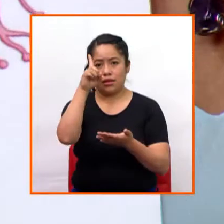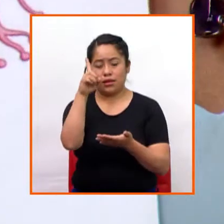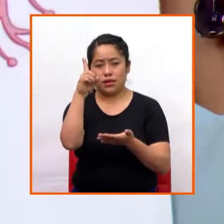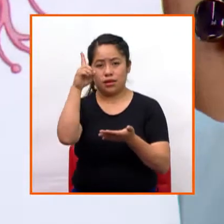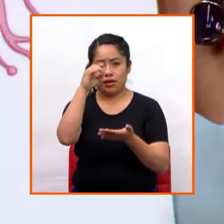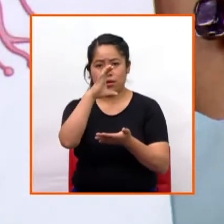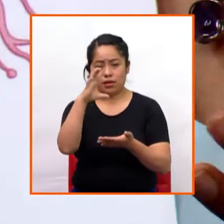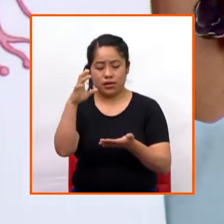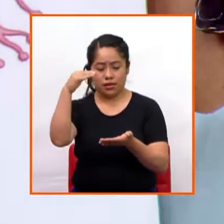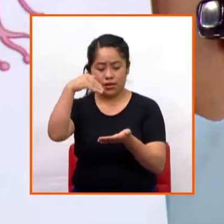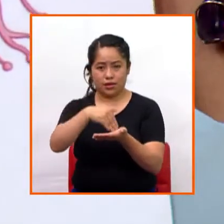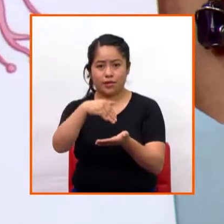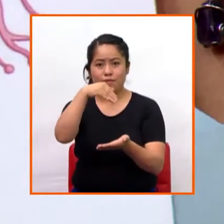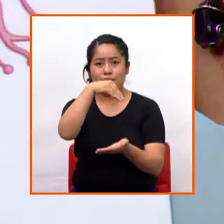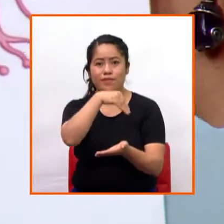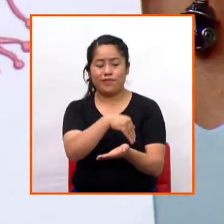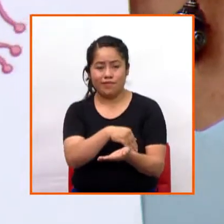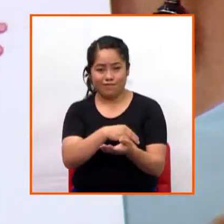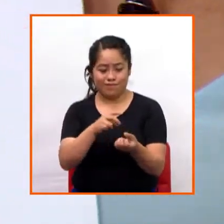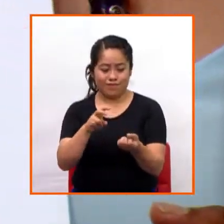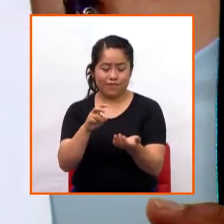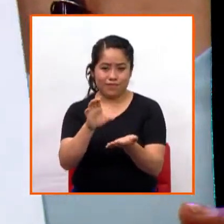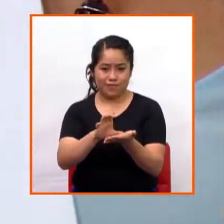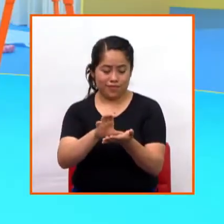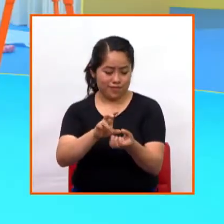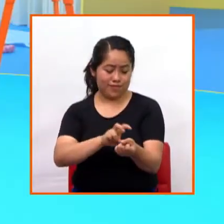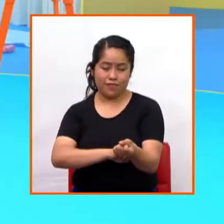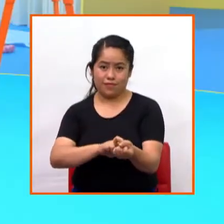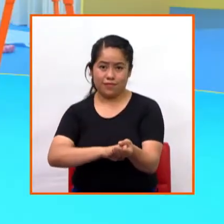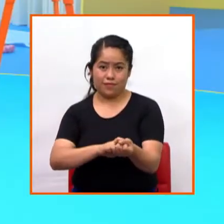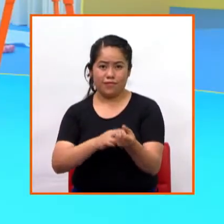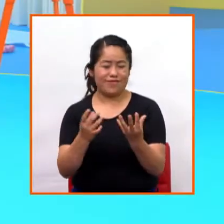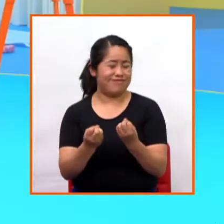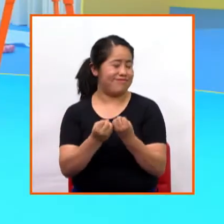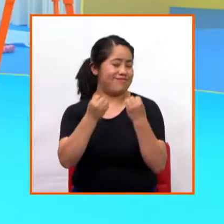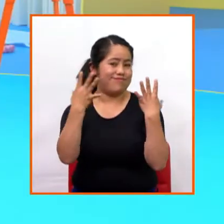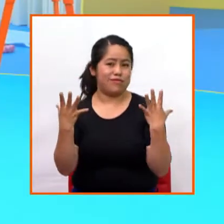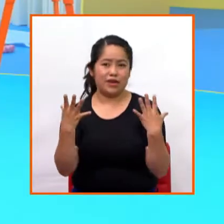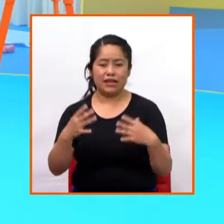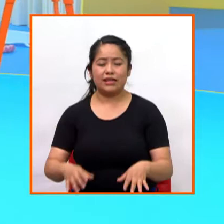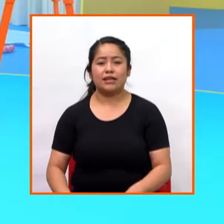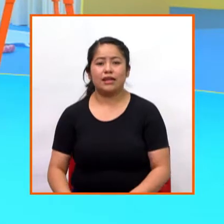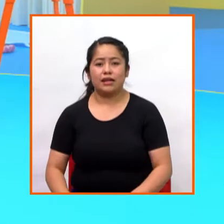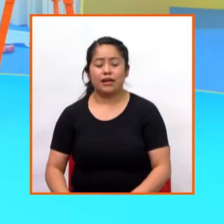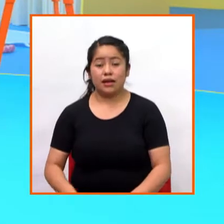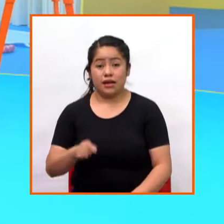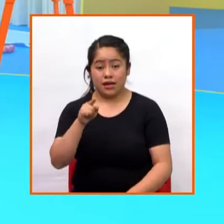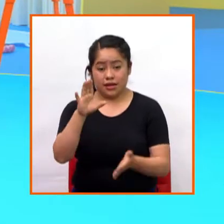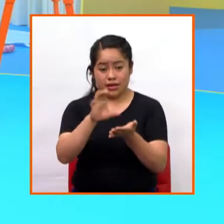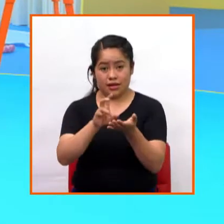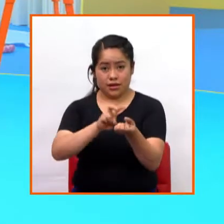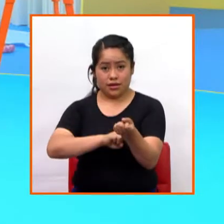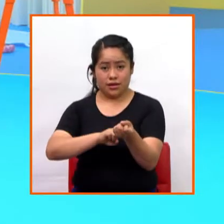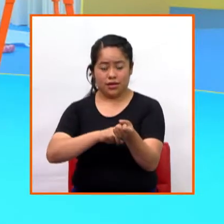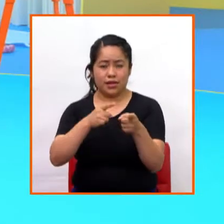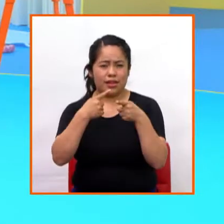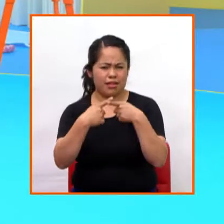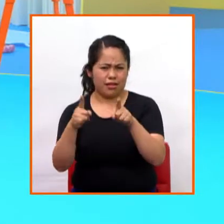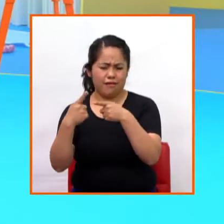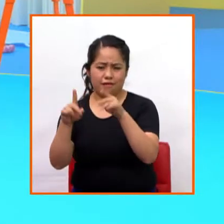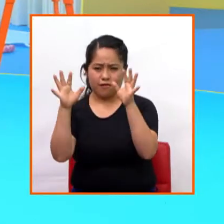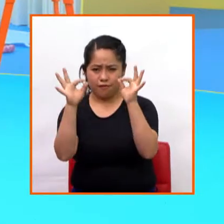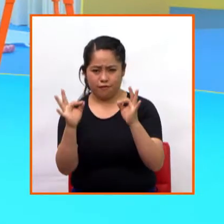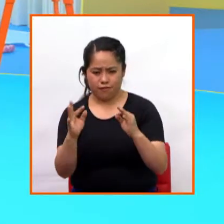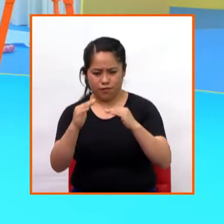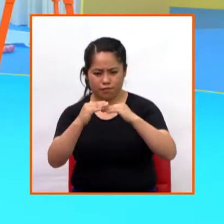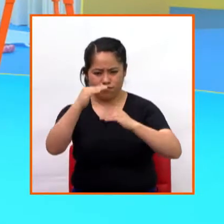neuronas. Son realmente muchísimas. Bien, vamos a decir que nuestras neuronas pueden ser de diferentes formas y